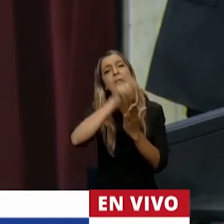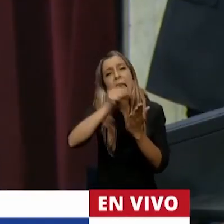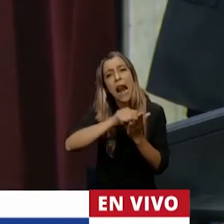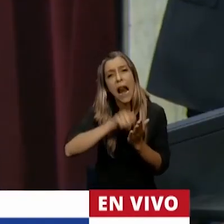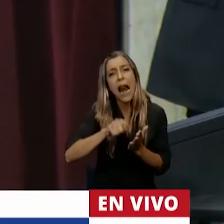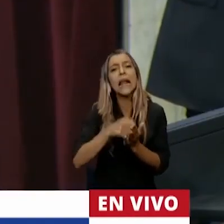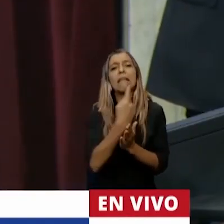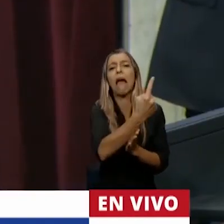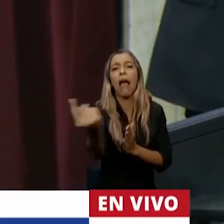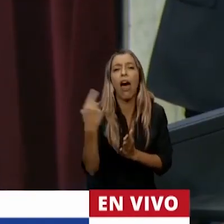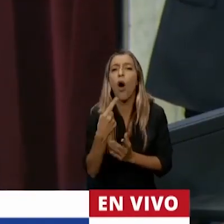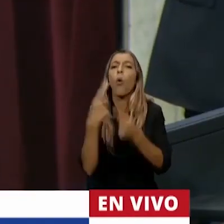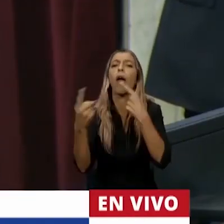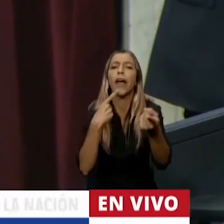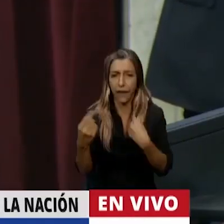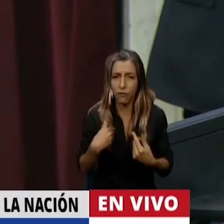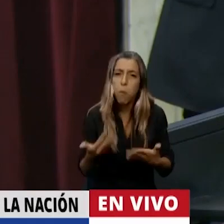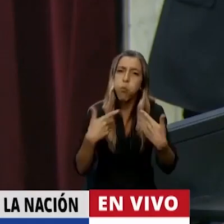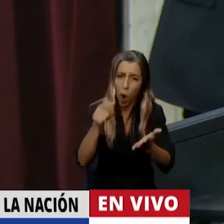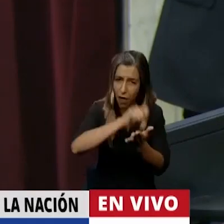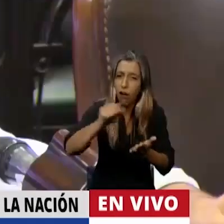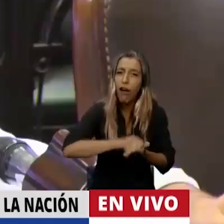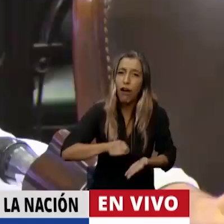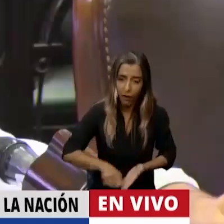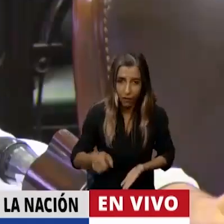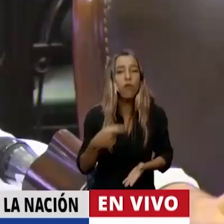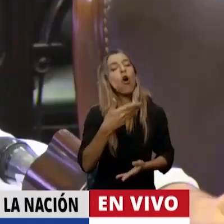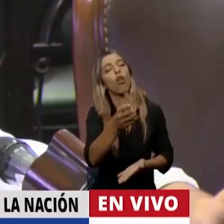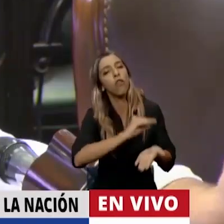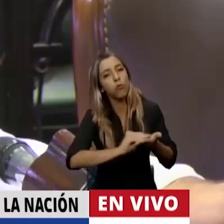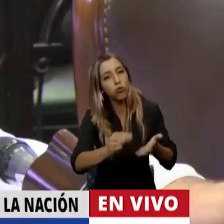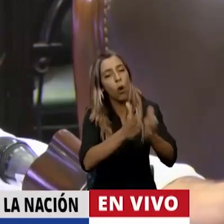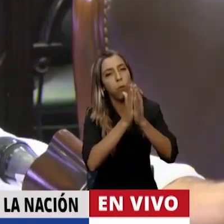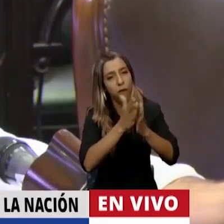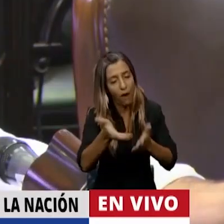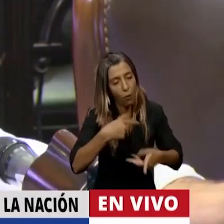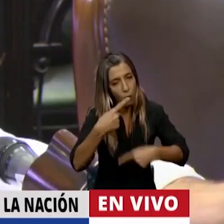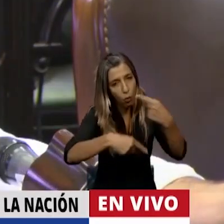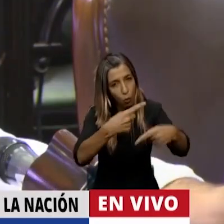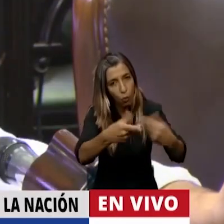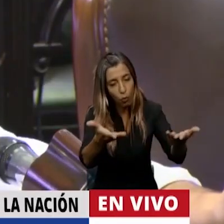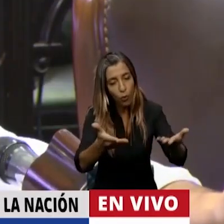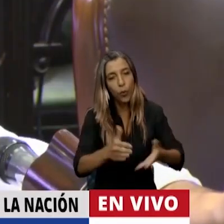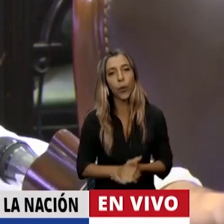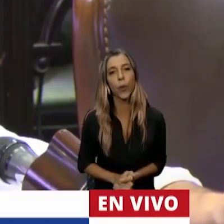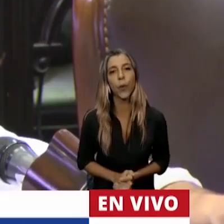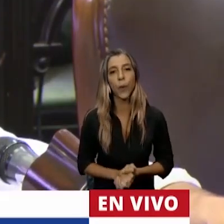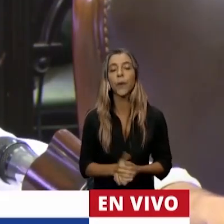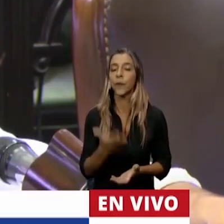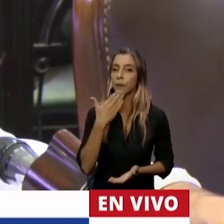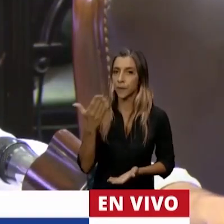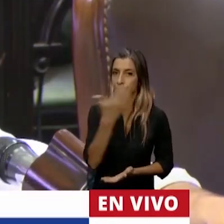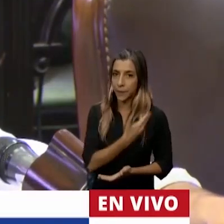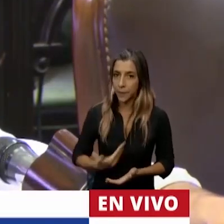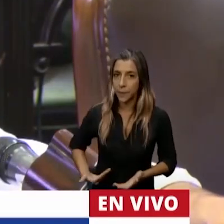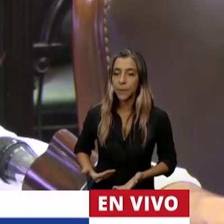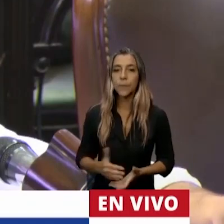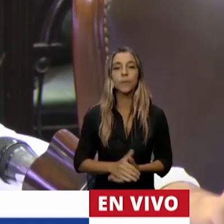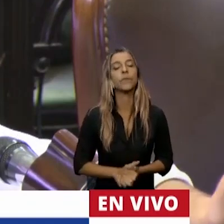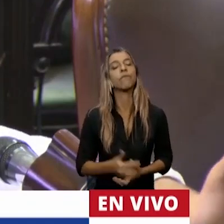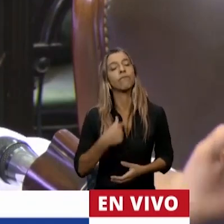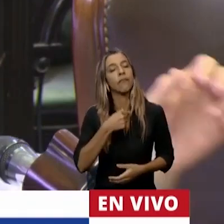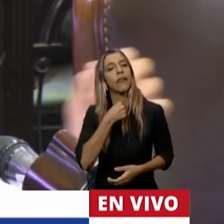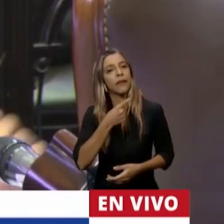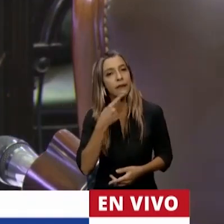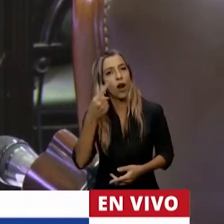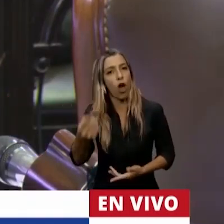de una vez. Termine, diputado Grosso. Gracias. Gracias, diputado. Siga. Gracias, presidente. Lo que